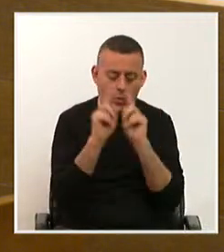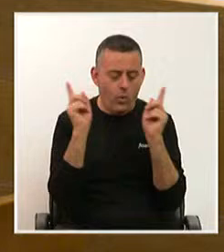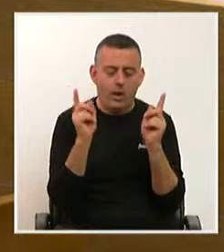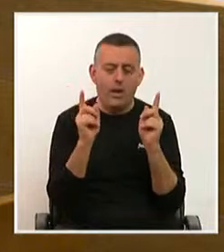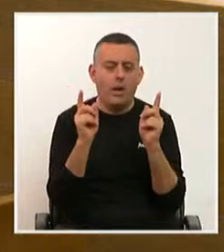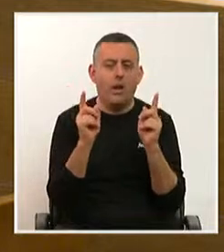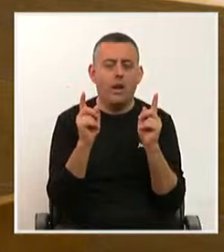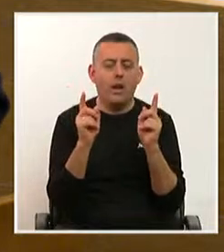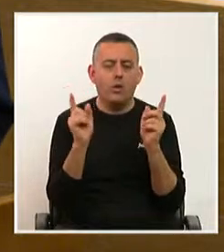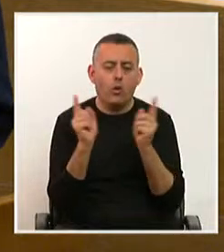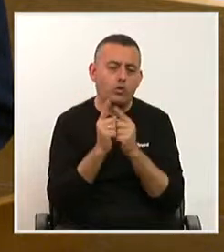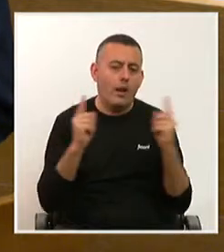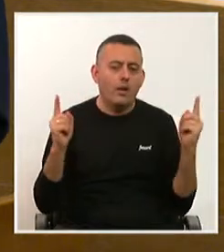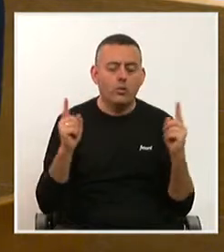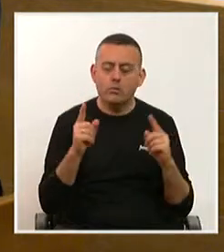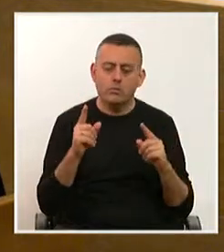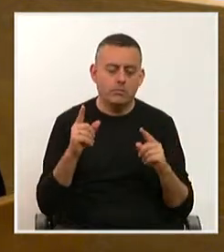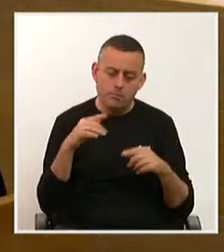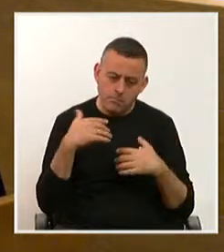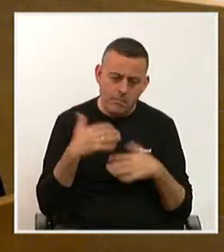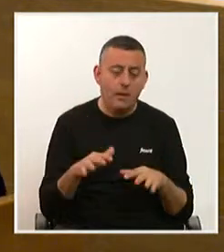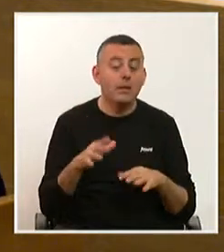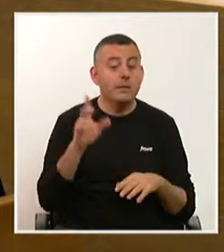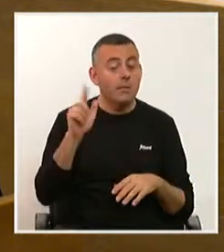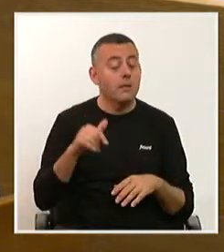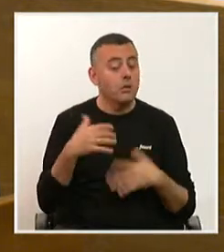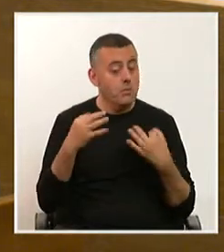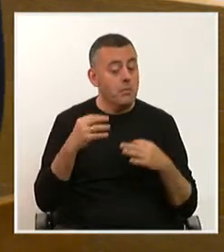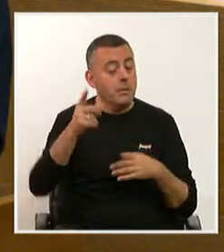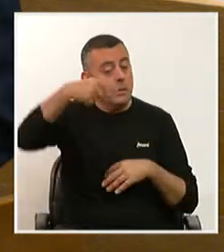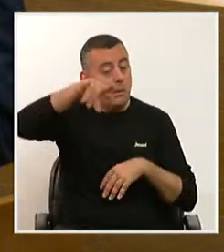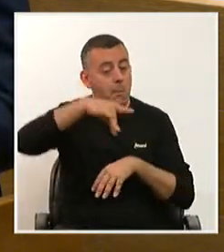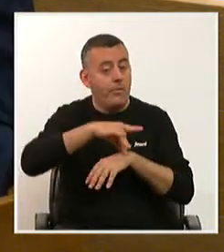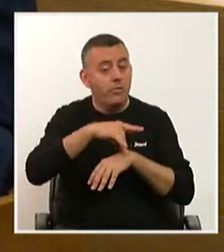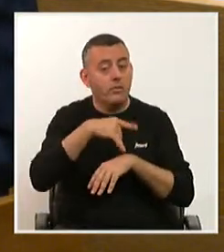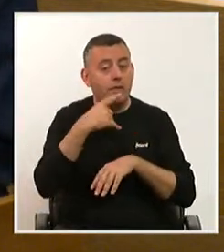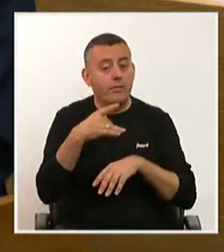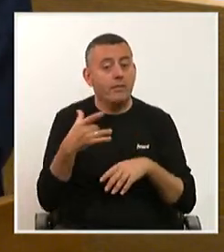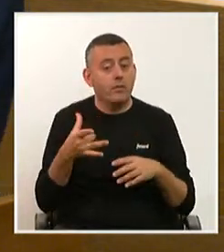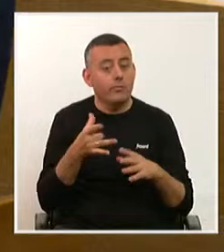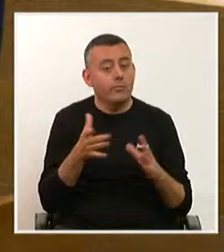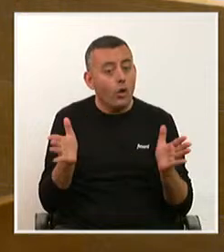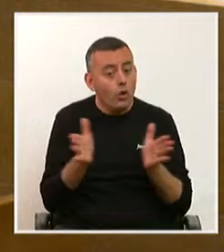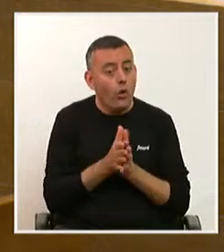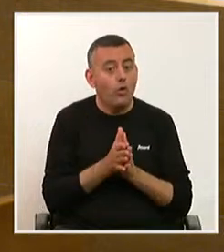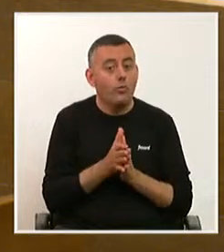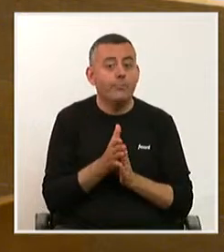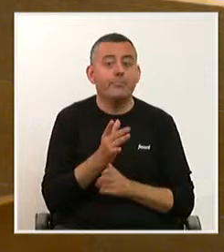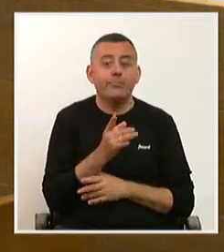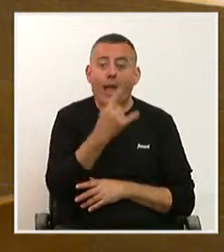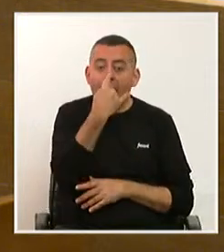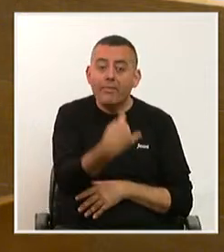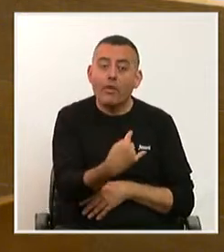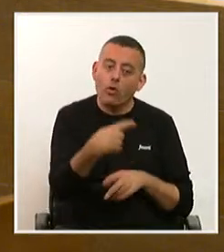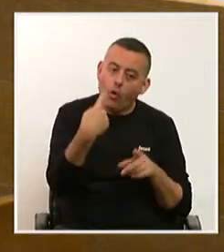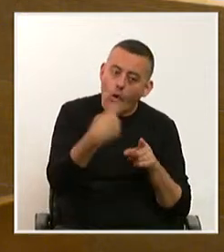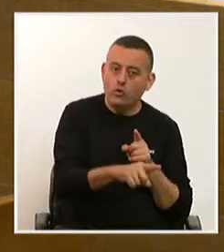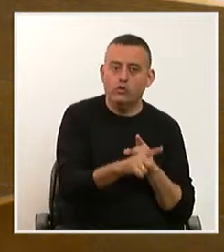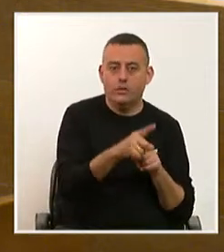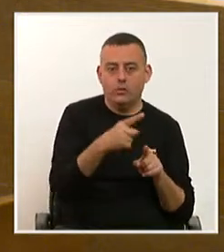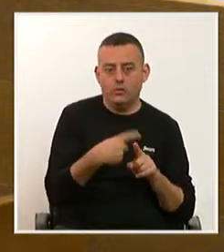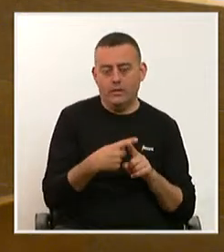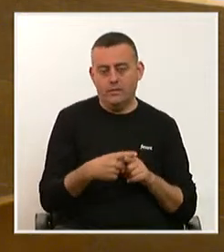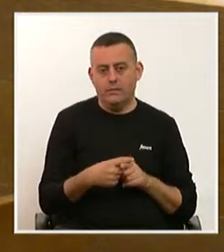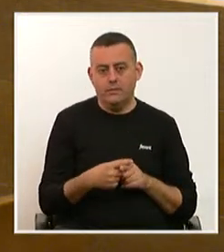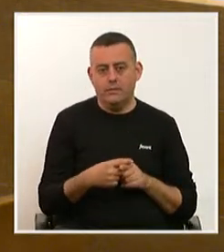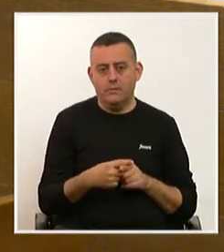adicciones todos y vox y PP también si no más que ustedes incluso queremos apartar a nuestros hijos